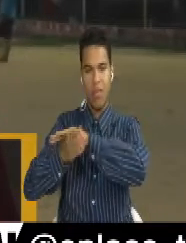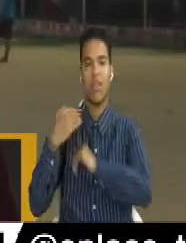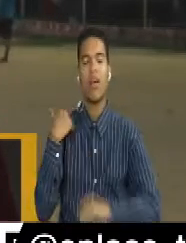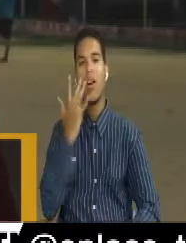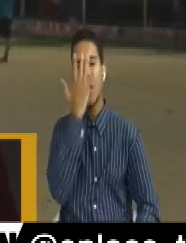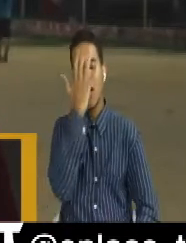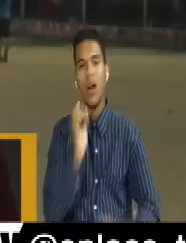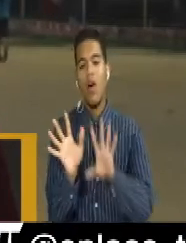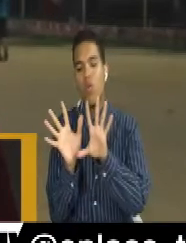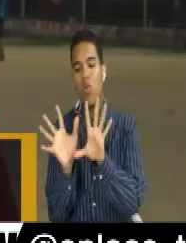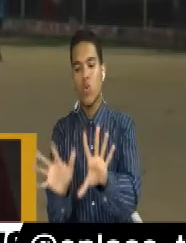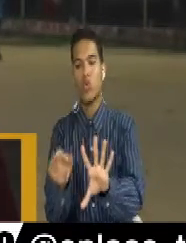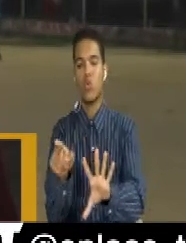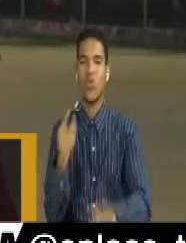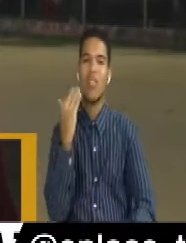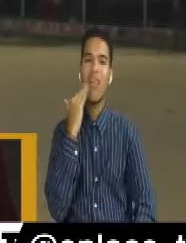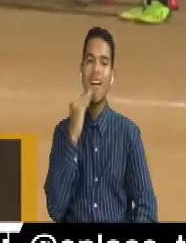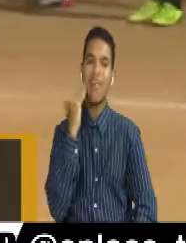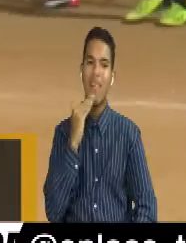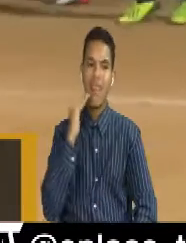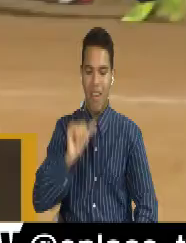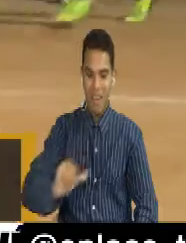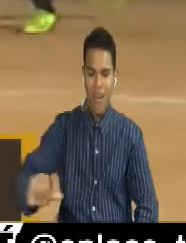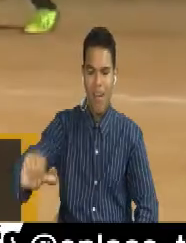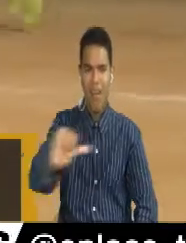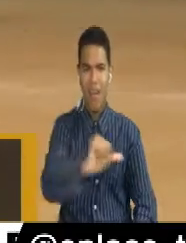torneo, las mujeres, es